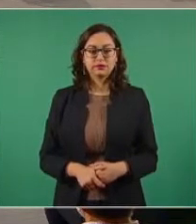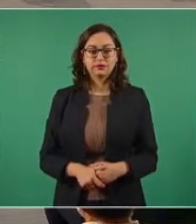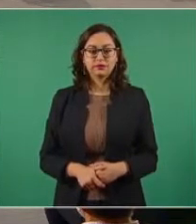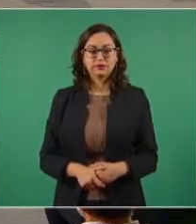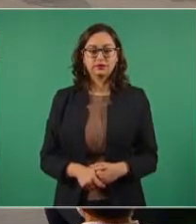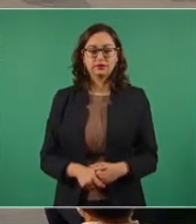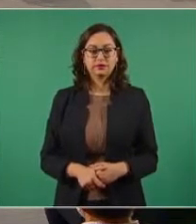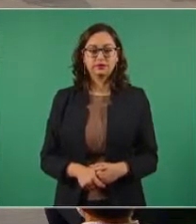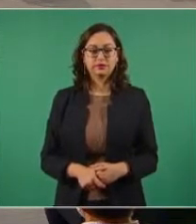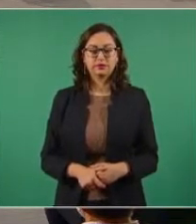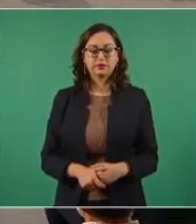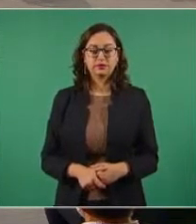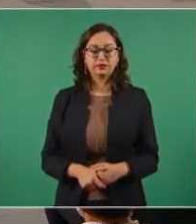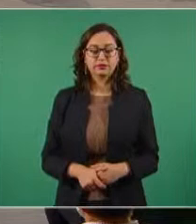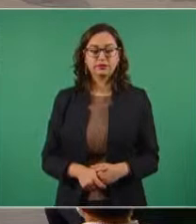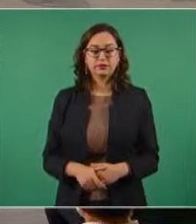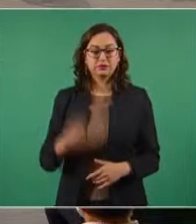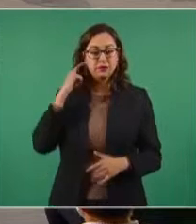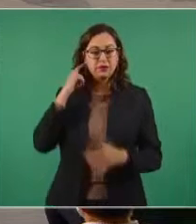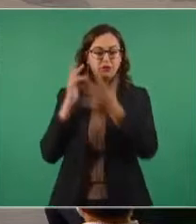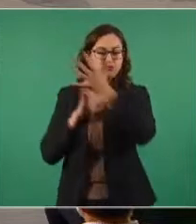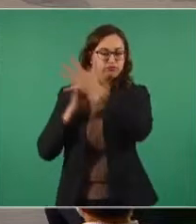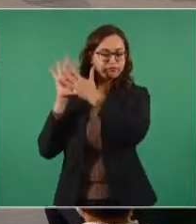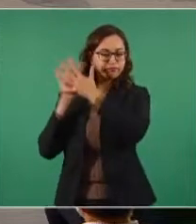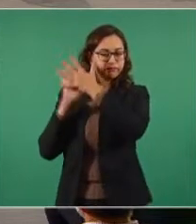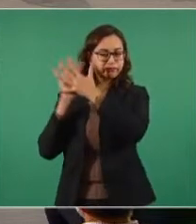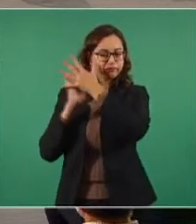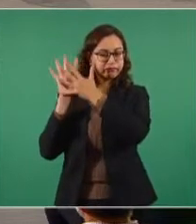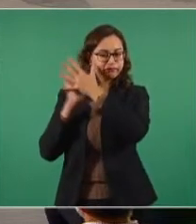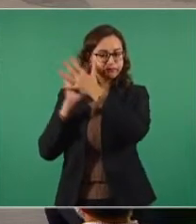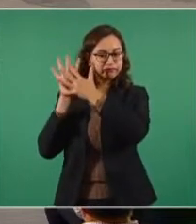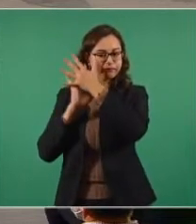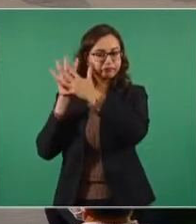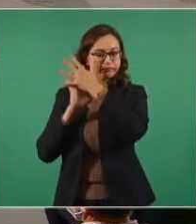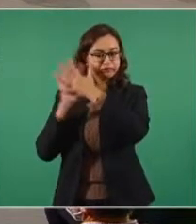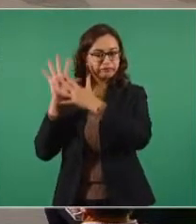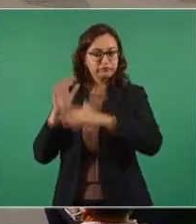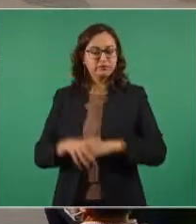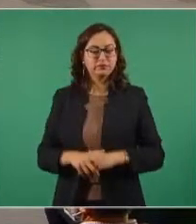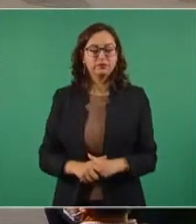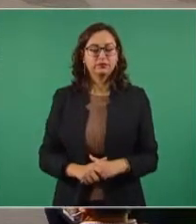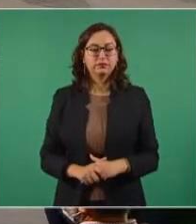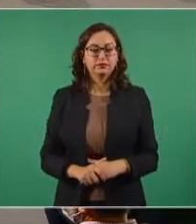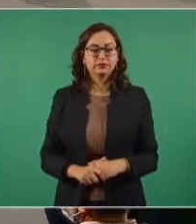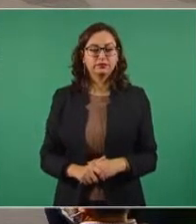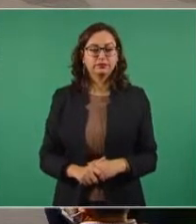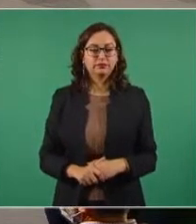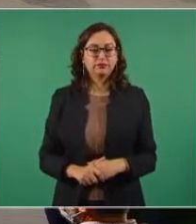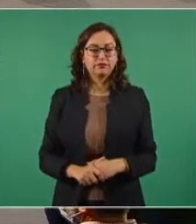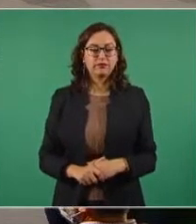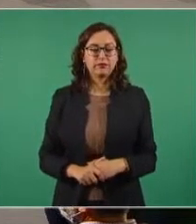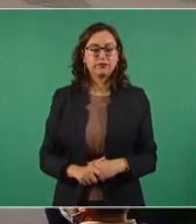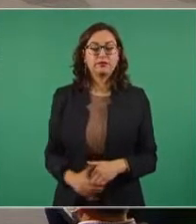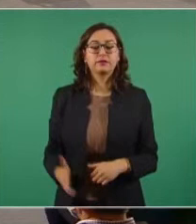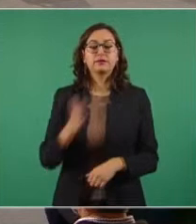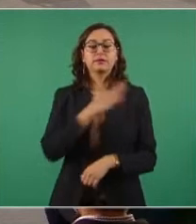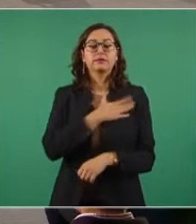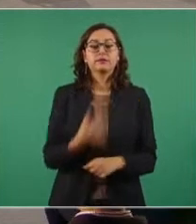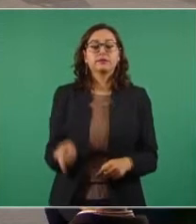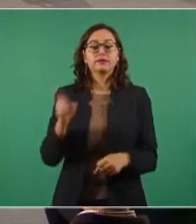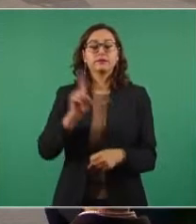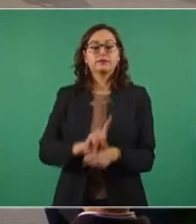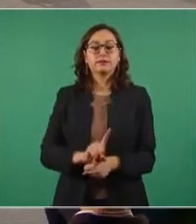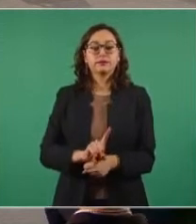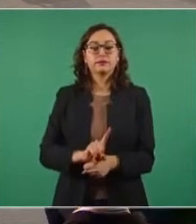es obrador damos continuidad en el programa en jalisco de este principio buenos días licenciados les mando